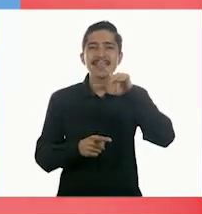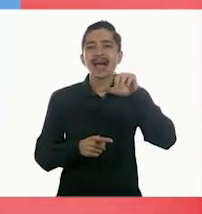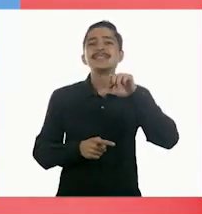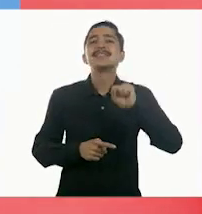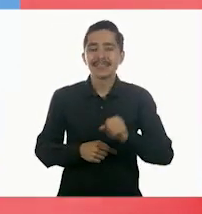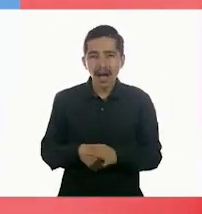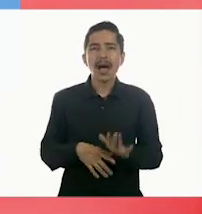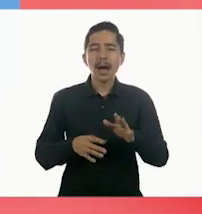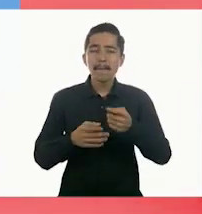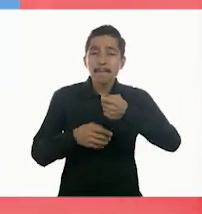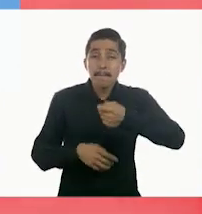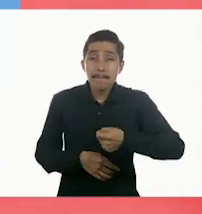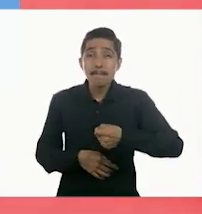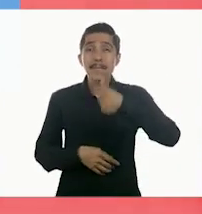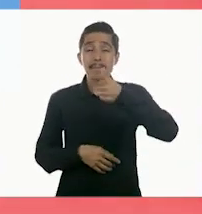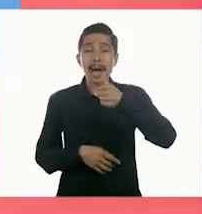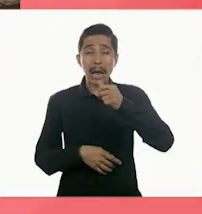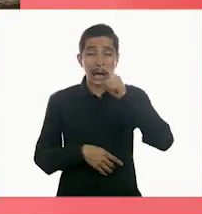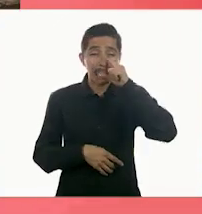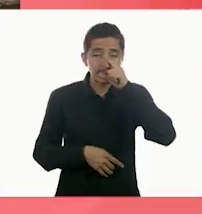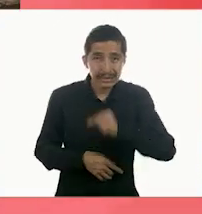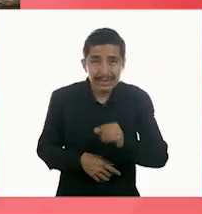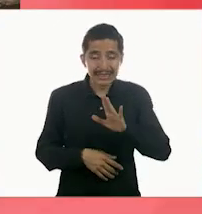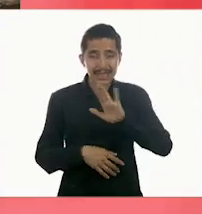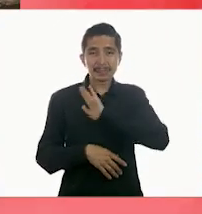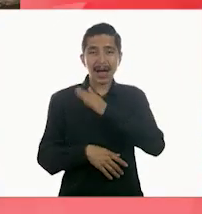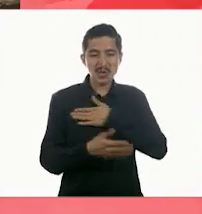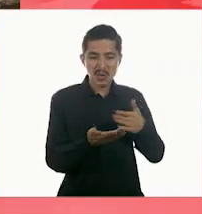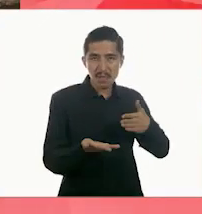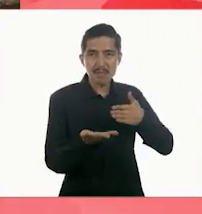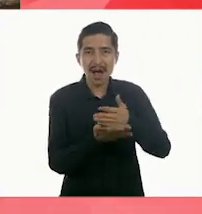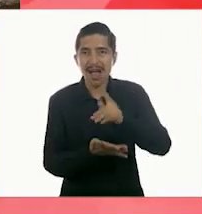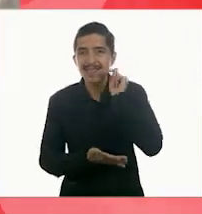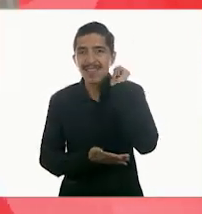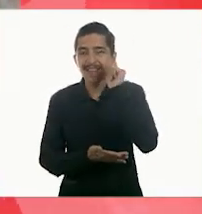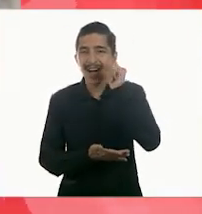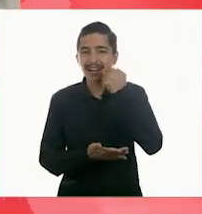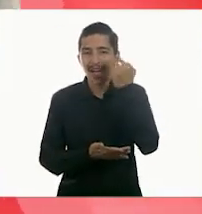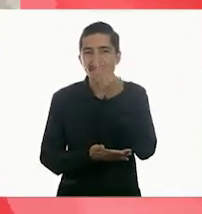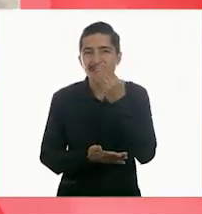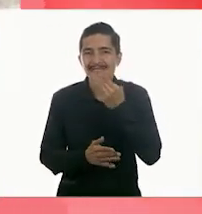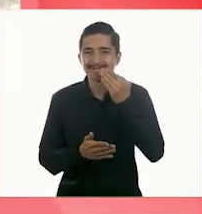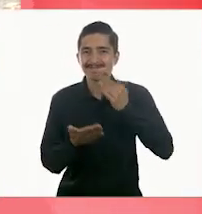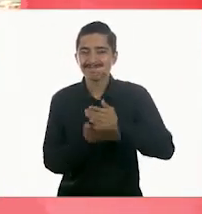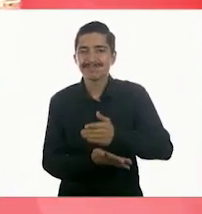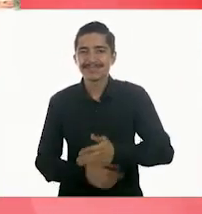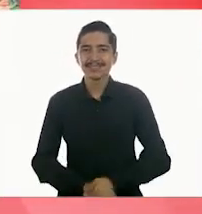vestigio de los primeros intentos evangelizadores de los españoles en Tabasco.